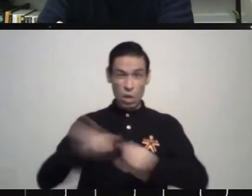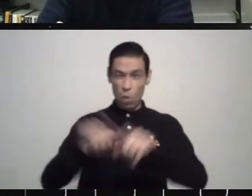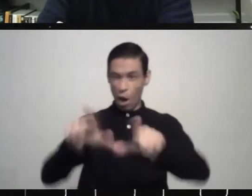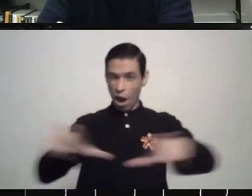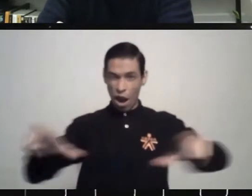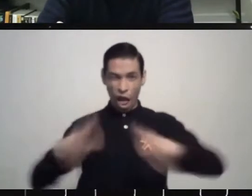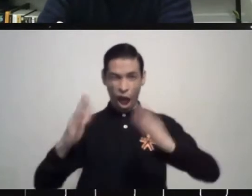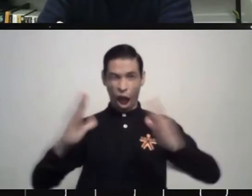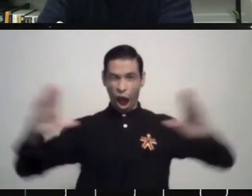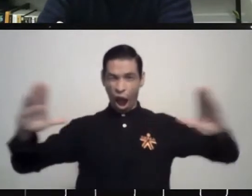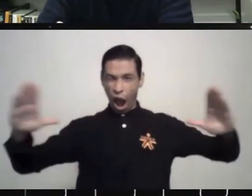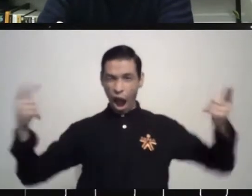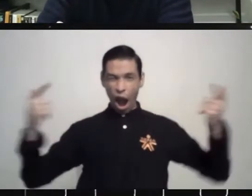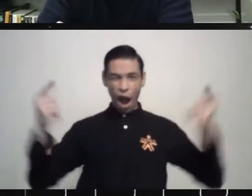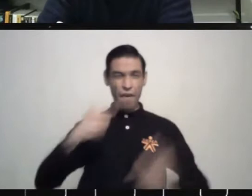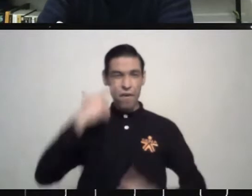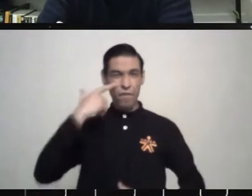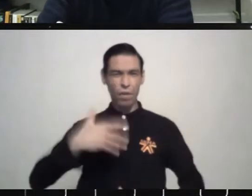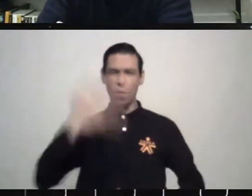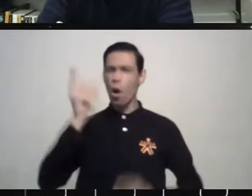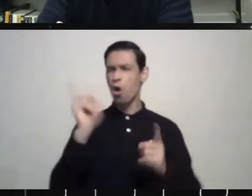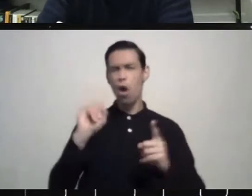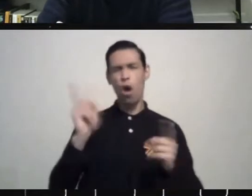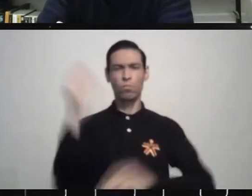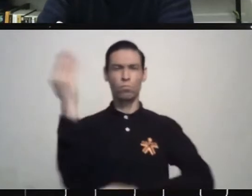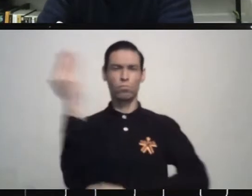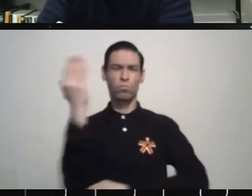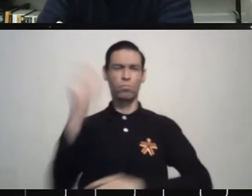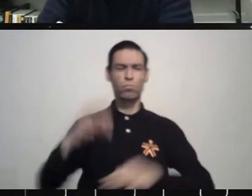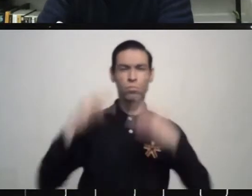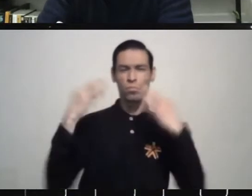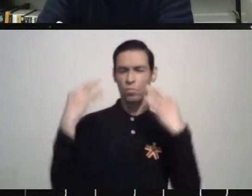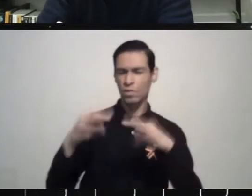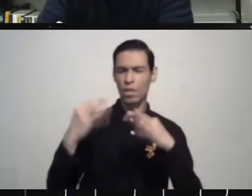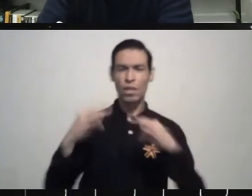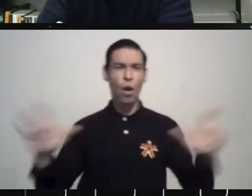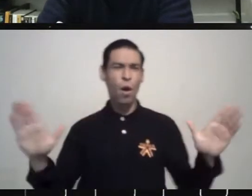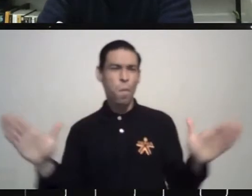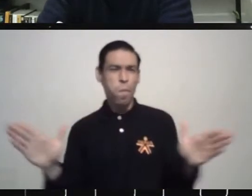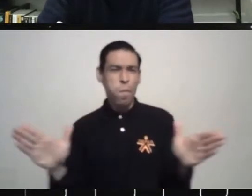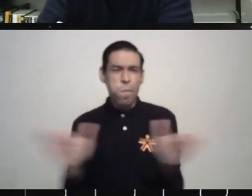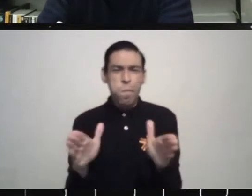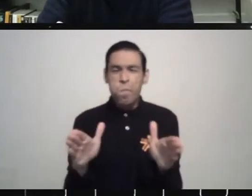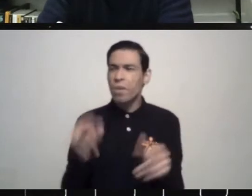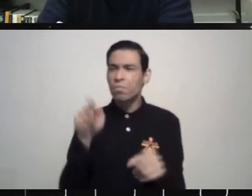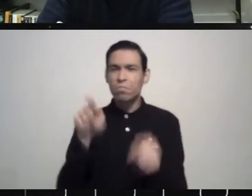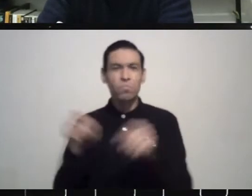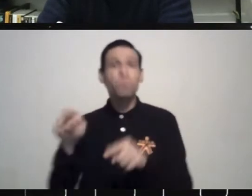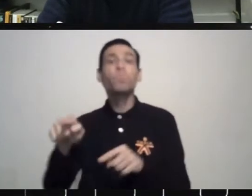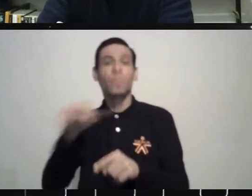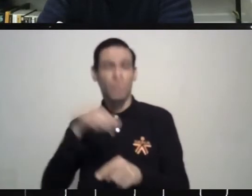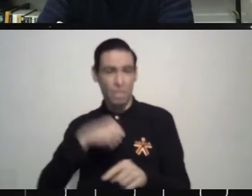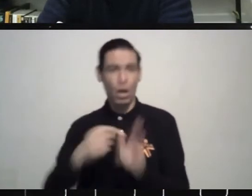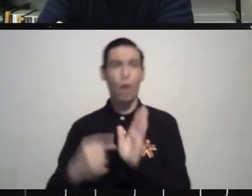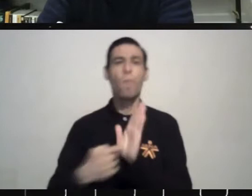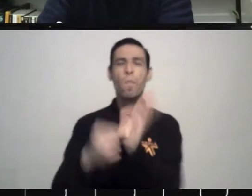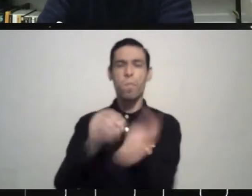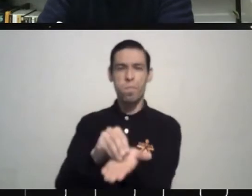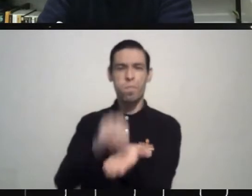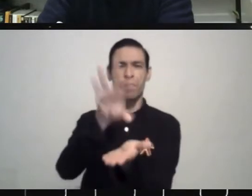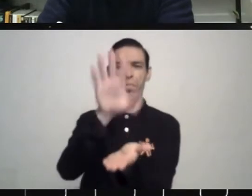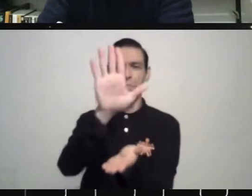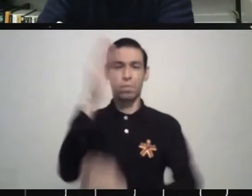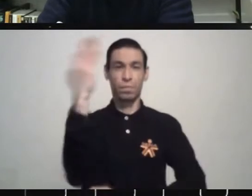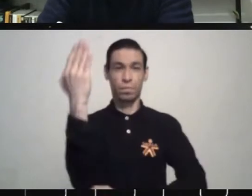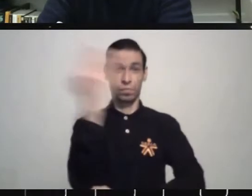grandes, son salas más pequeñas en lugares donde no existen las salas grandes, y ahí estamos proyectando. O sea, la película está